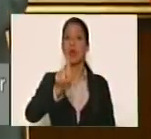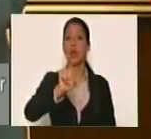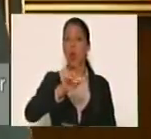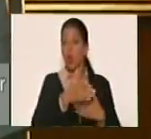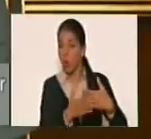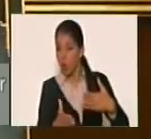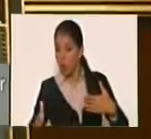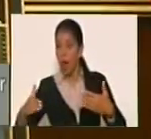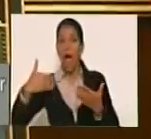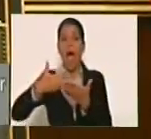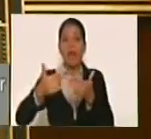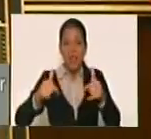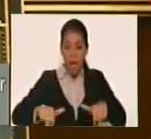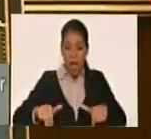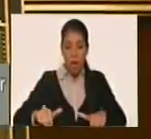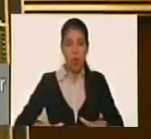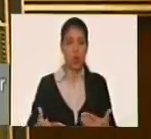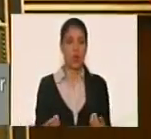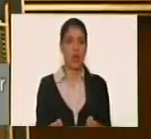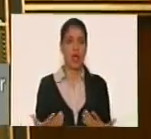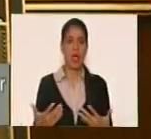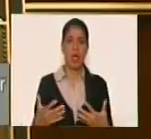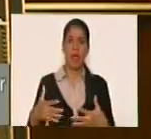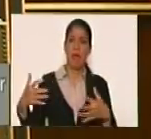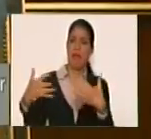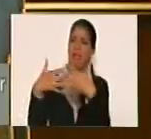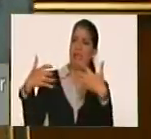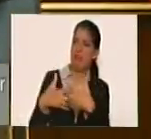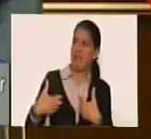hoy, nadie se ha atrevido a guarimbiar.